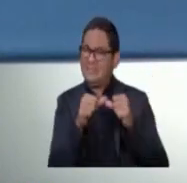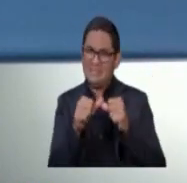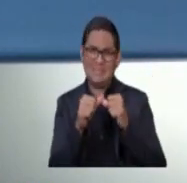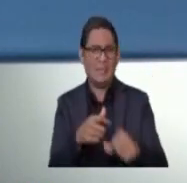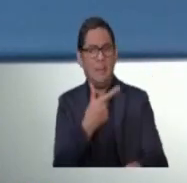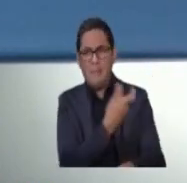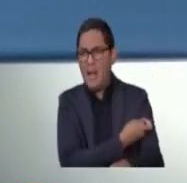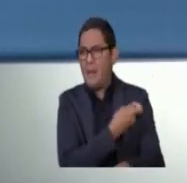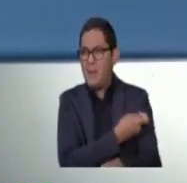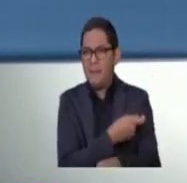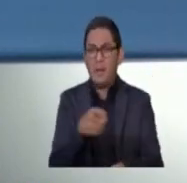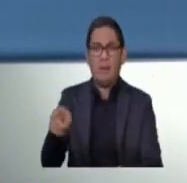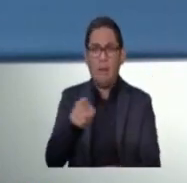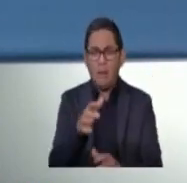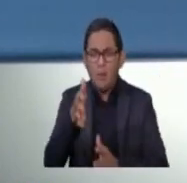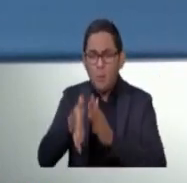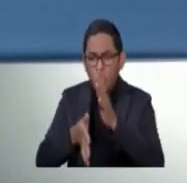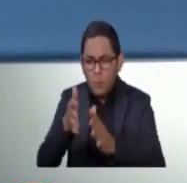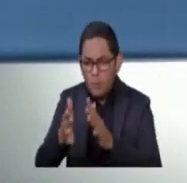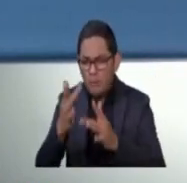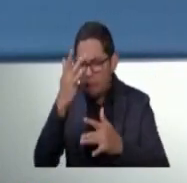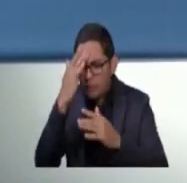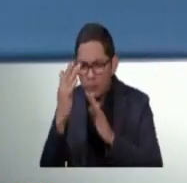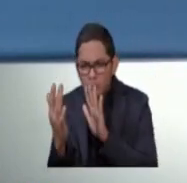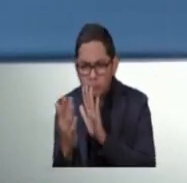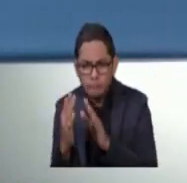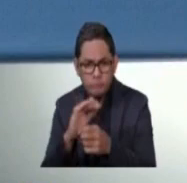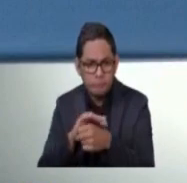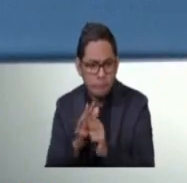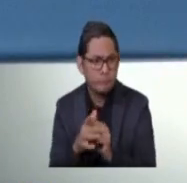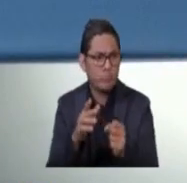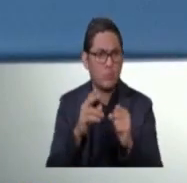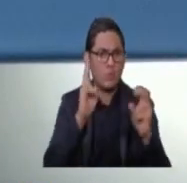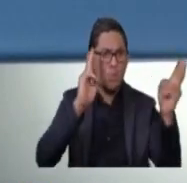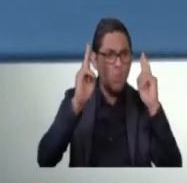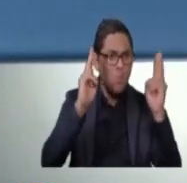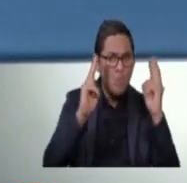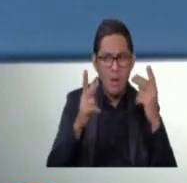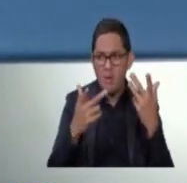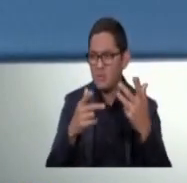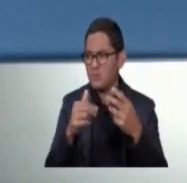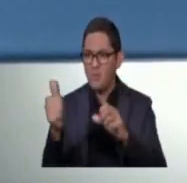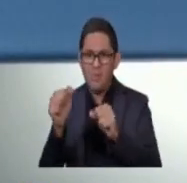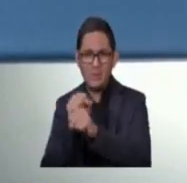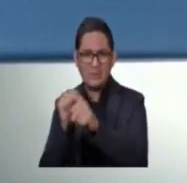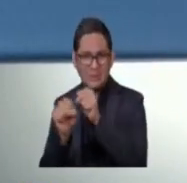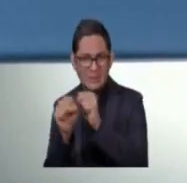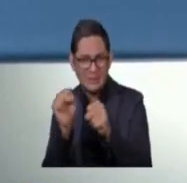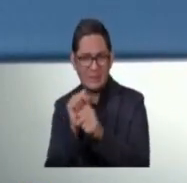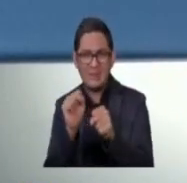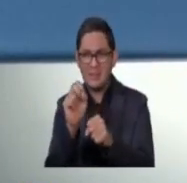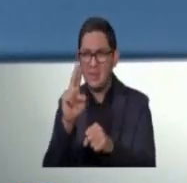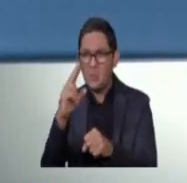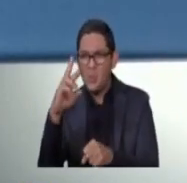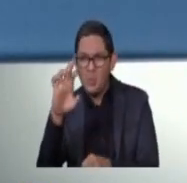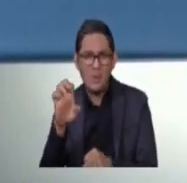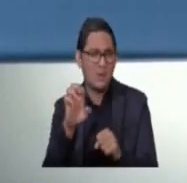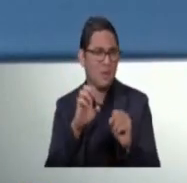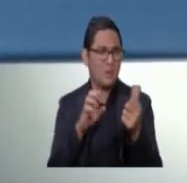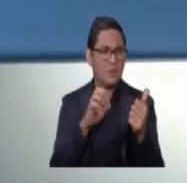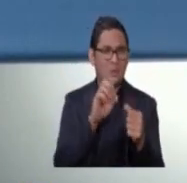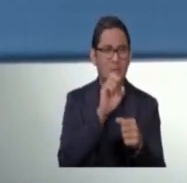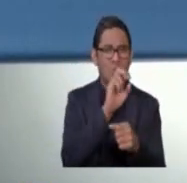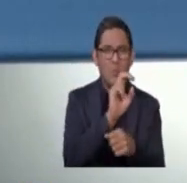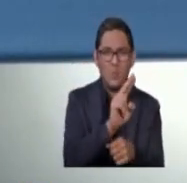salas áreas de urgencias unidades de cuidados intensivos y yo cree todas